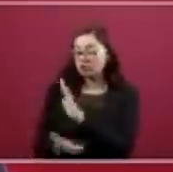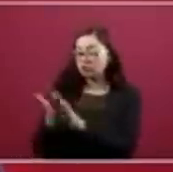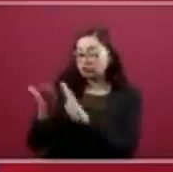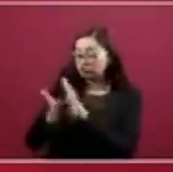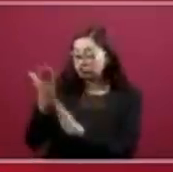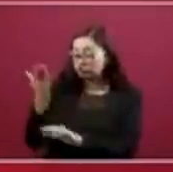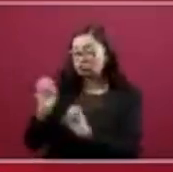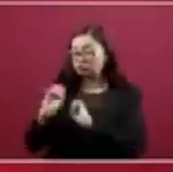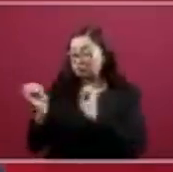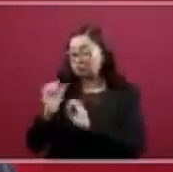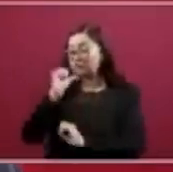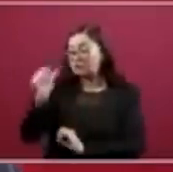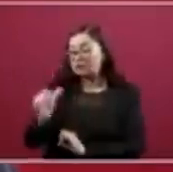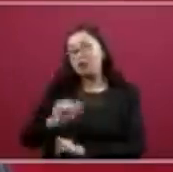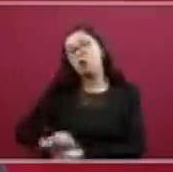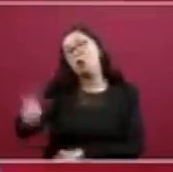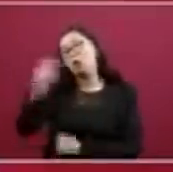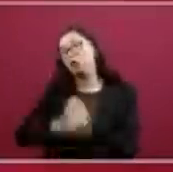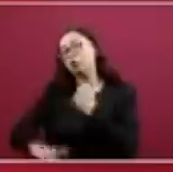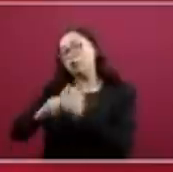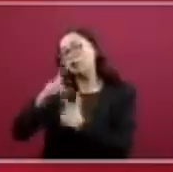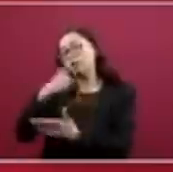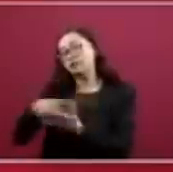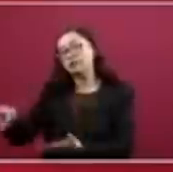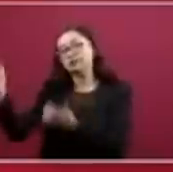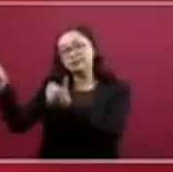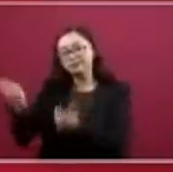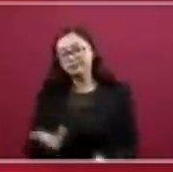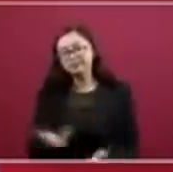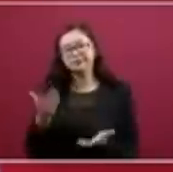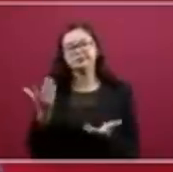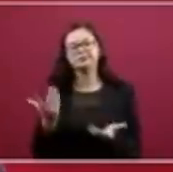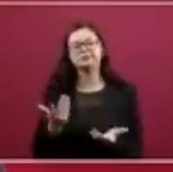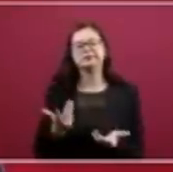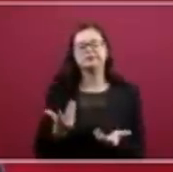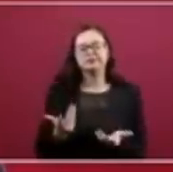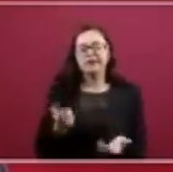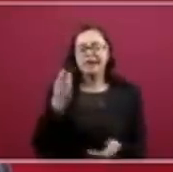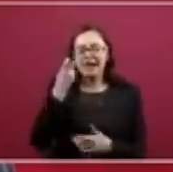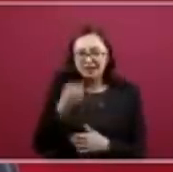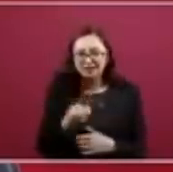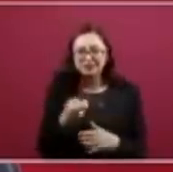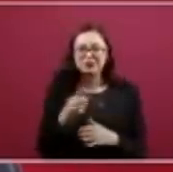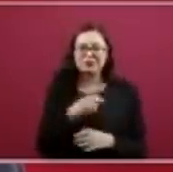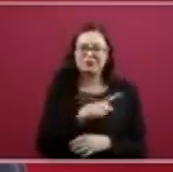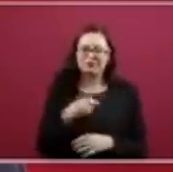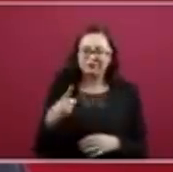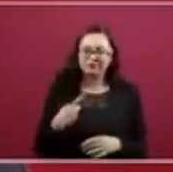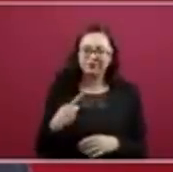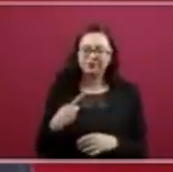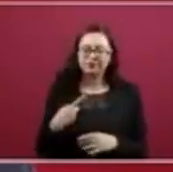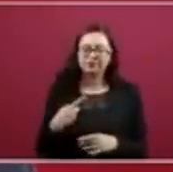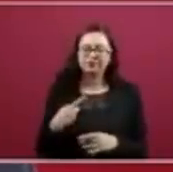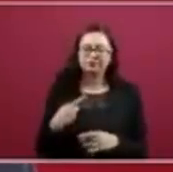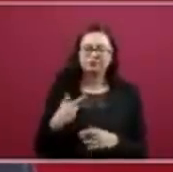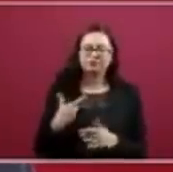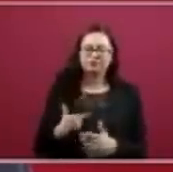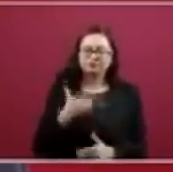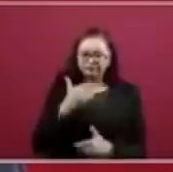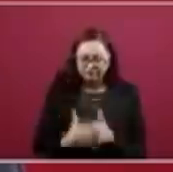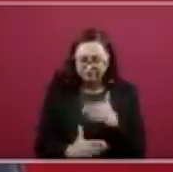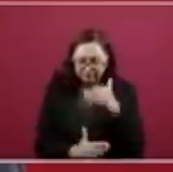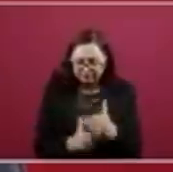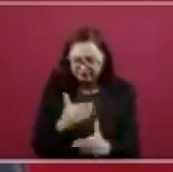seguir comprando las gasolinas. Entonces, estamos en